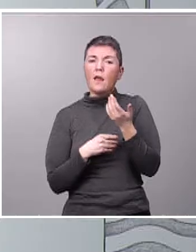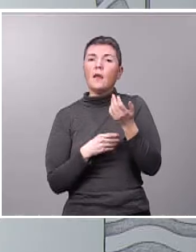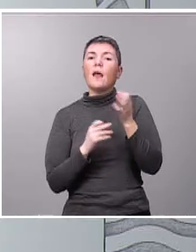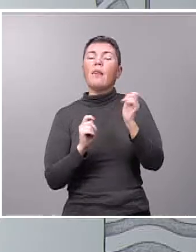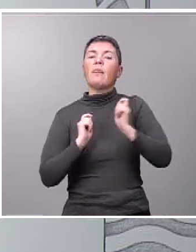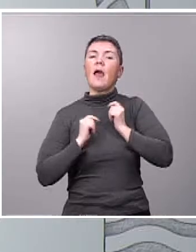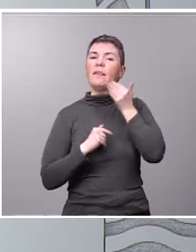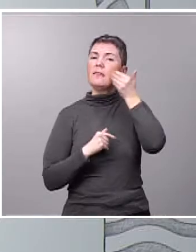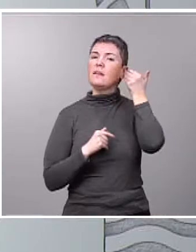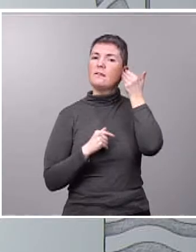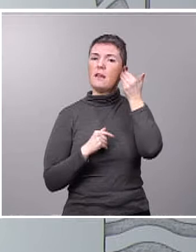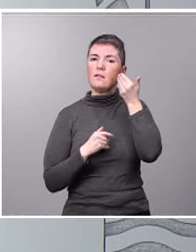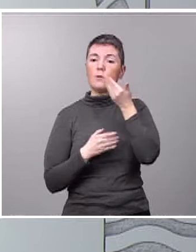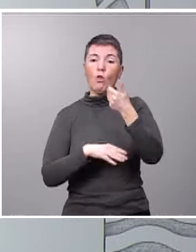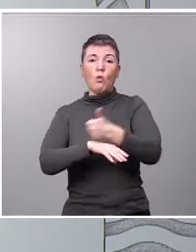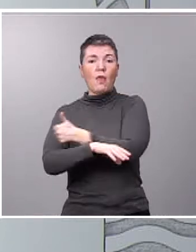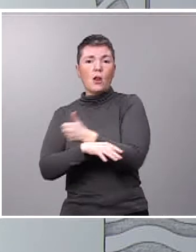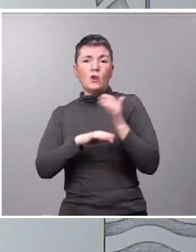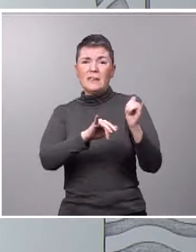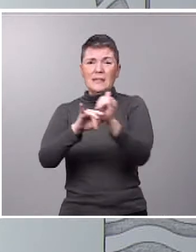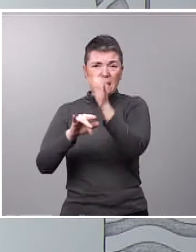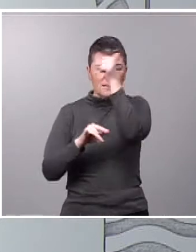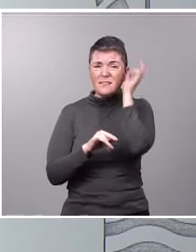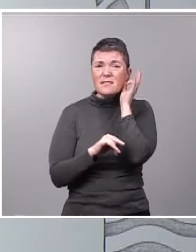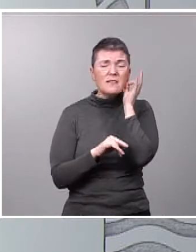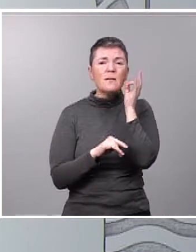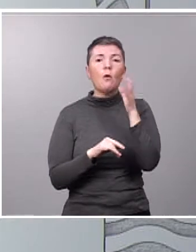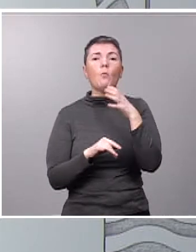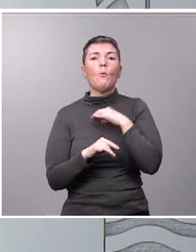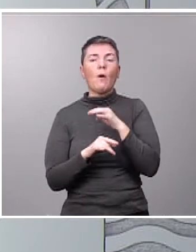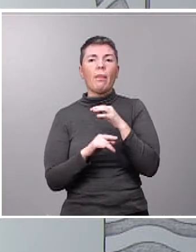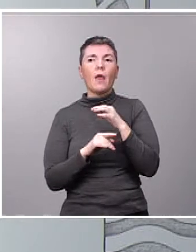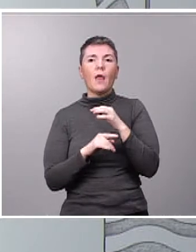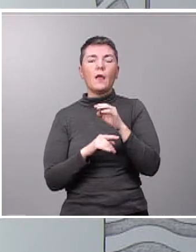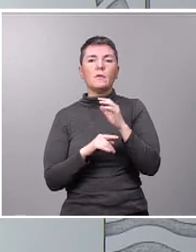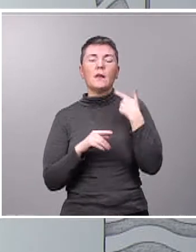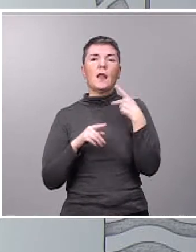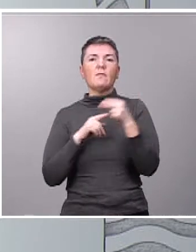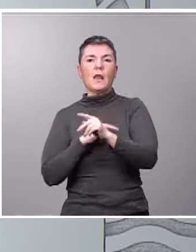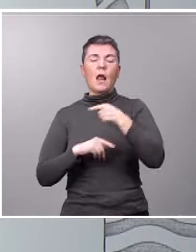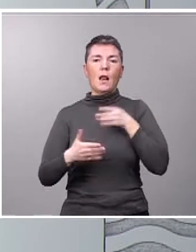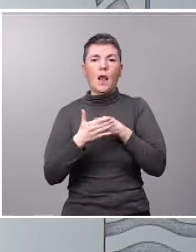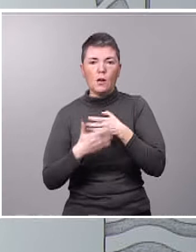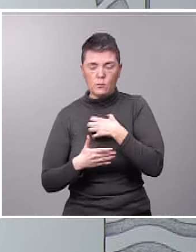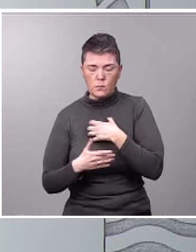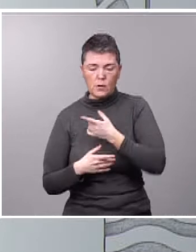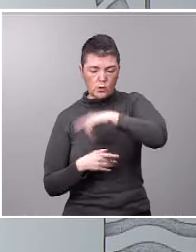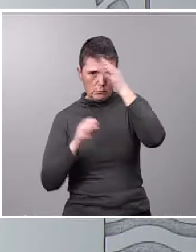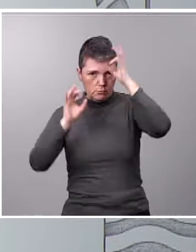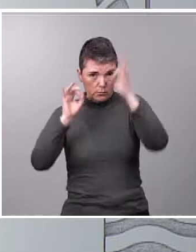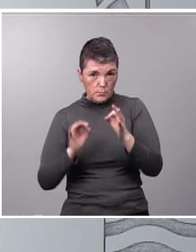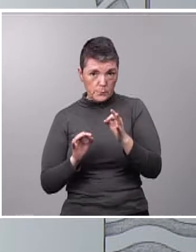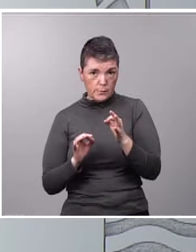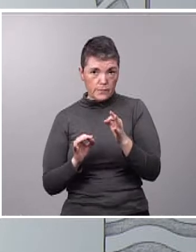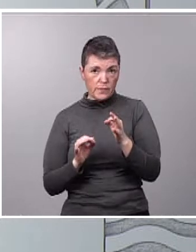a la que ningún ciudadano o ciudadana puede verse privado. Por lo tanto, estamos convencidos de que la